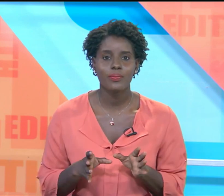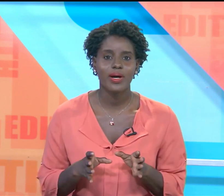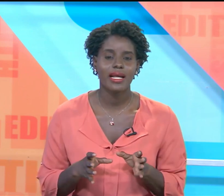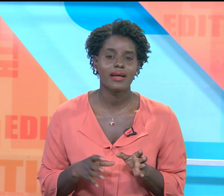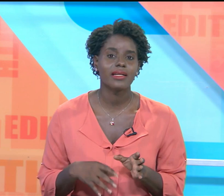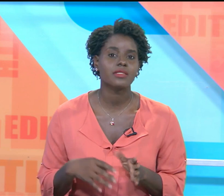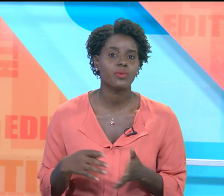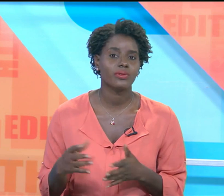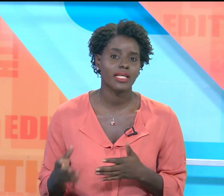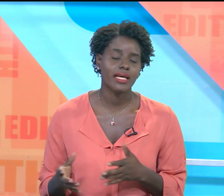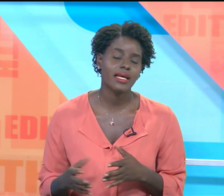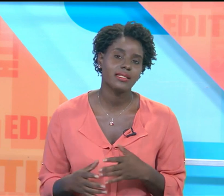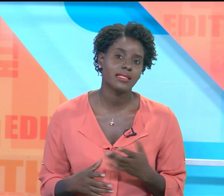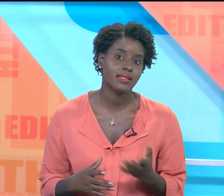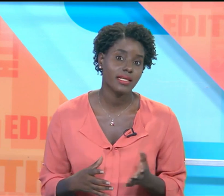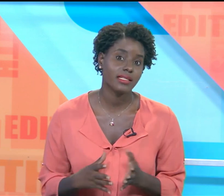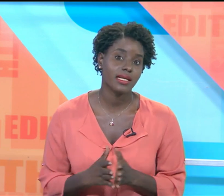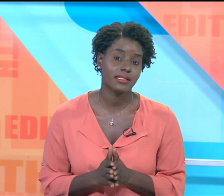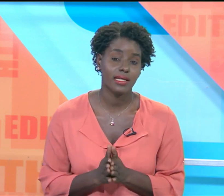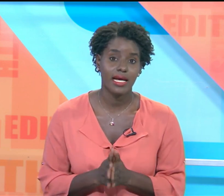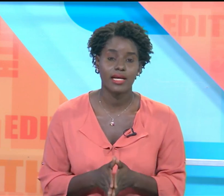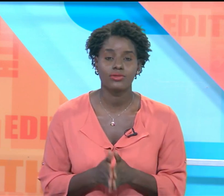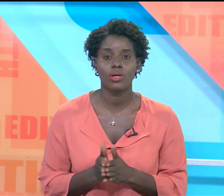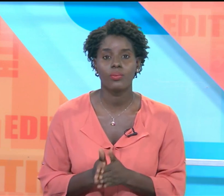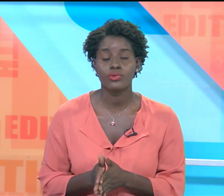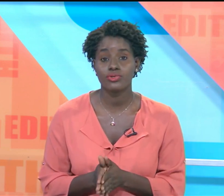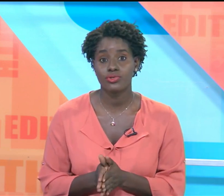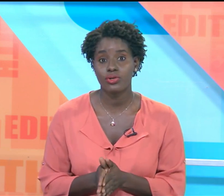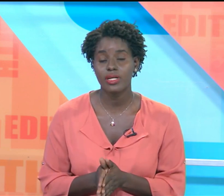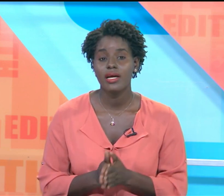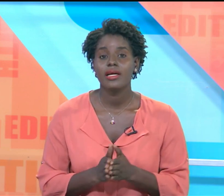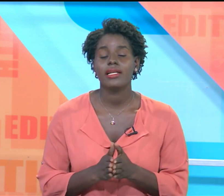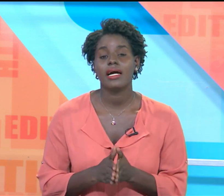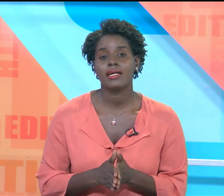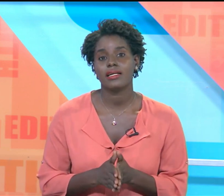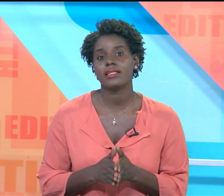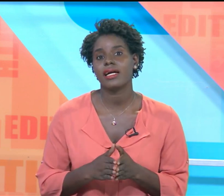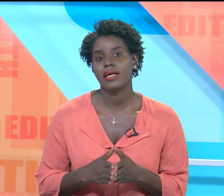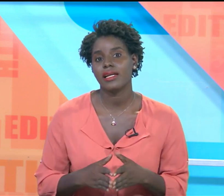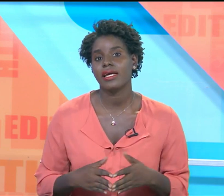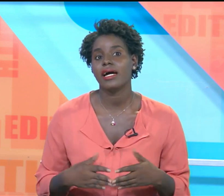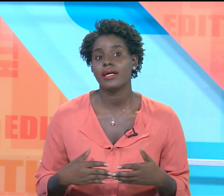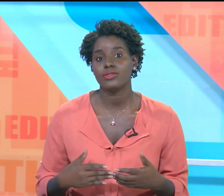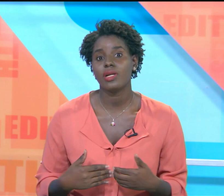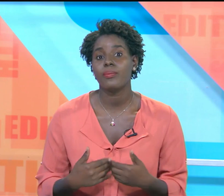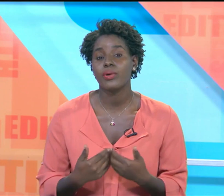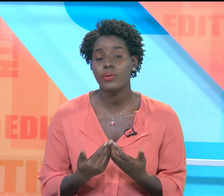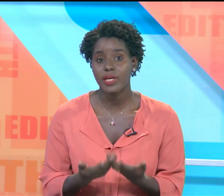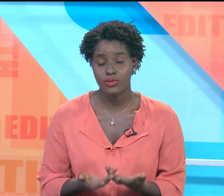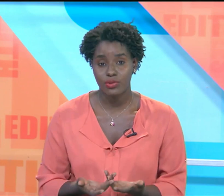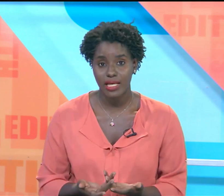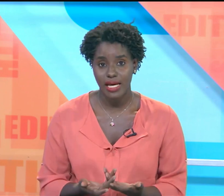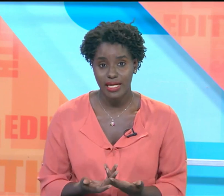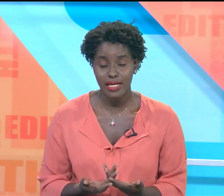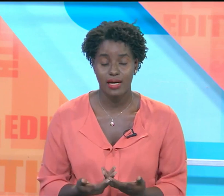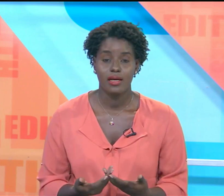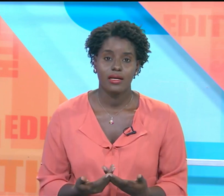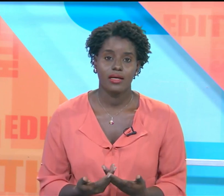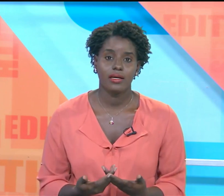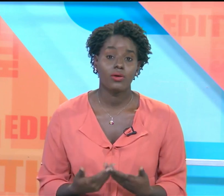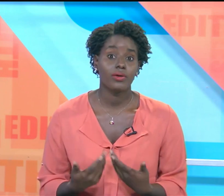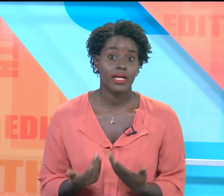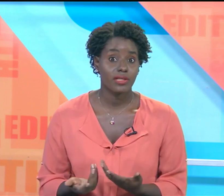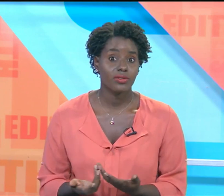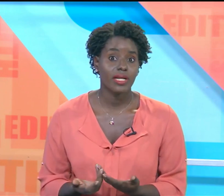escenario para responder esas críticas que le ha hecho la oposición y las críticas que le ha hecho la propia ciudadanía